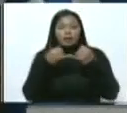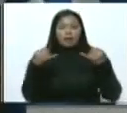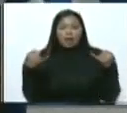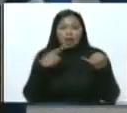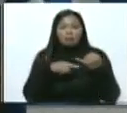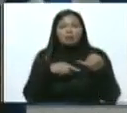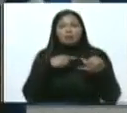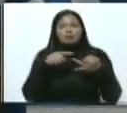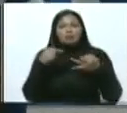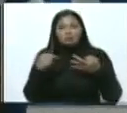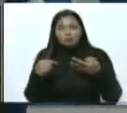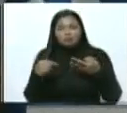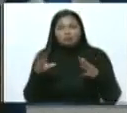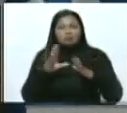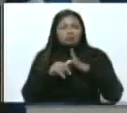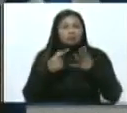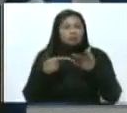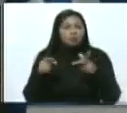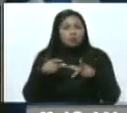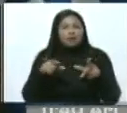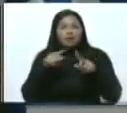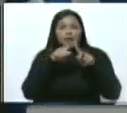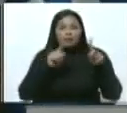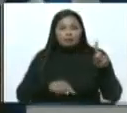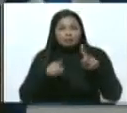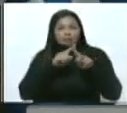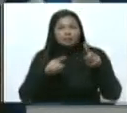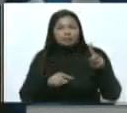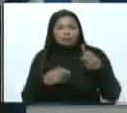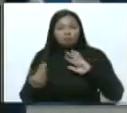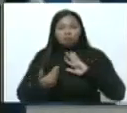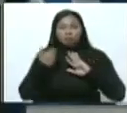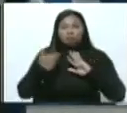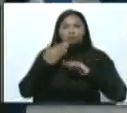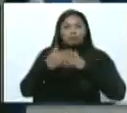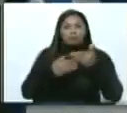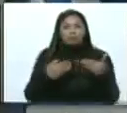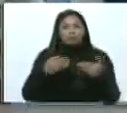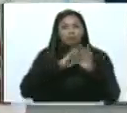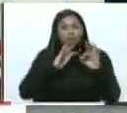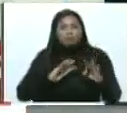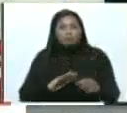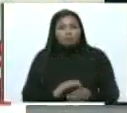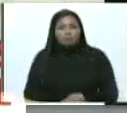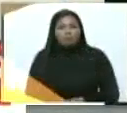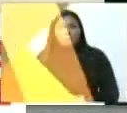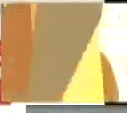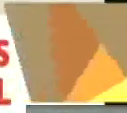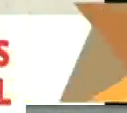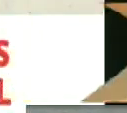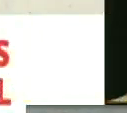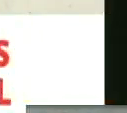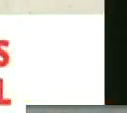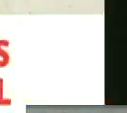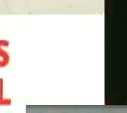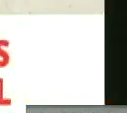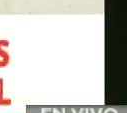cobre, saquean las instalaciones eléctricas, dañando a Corpolec, dejando sin luz,